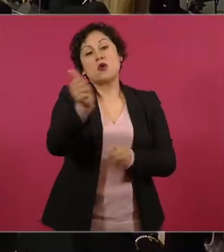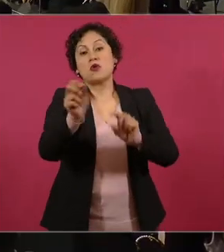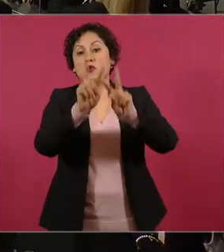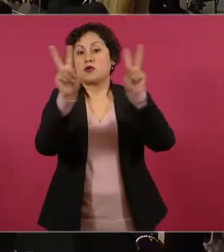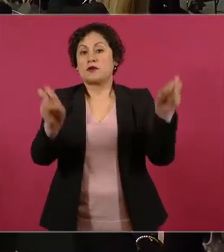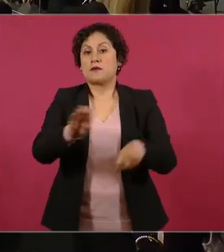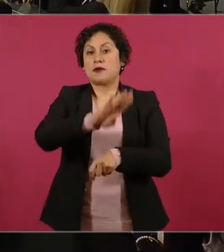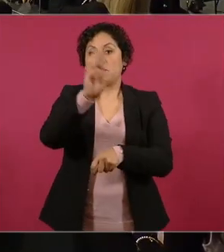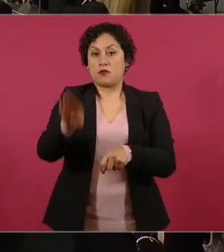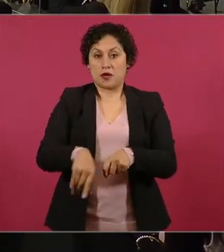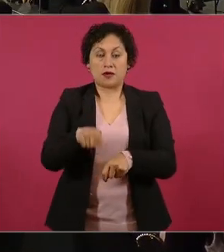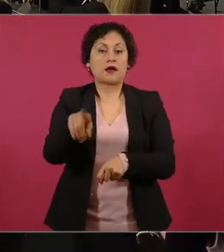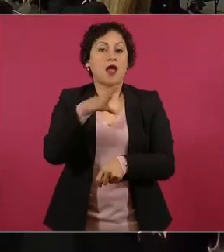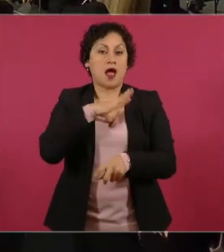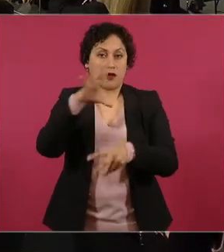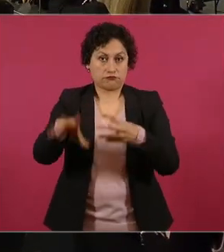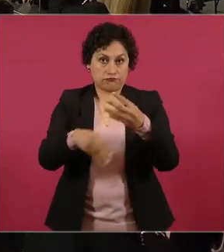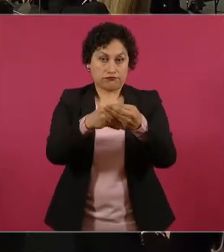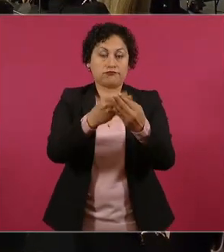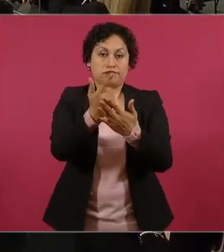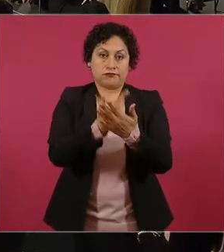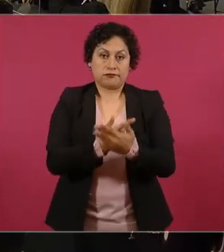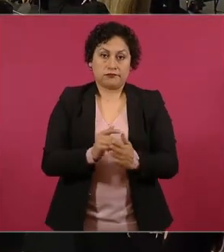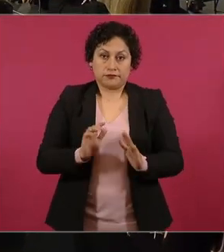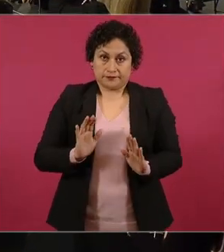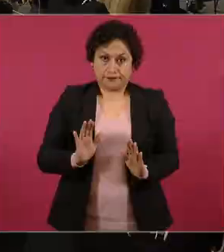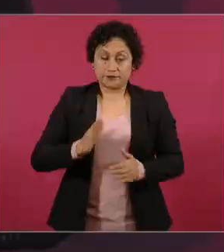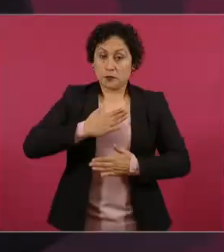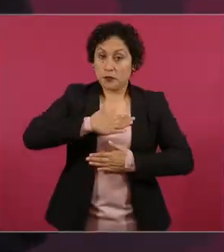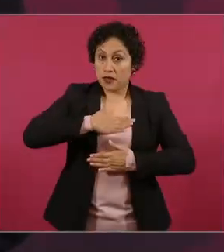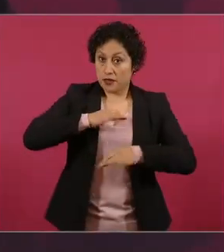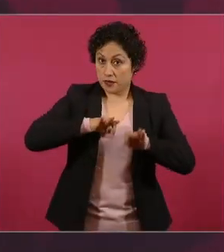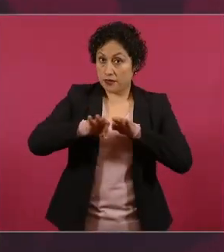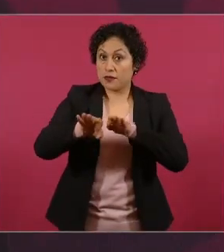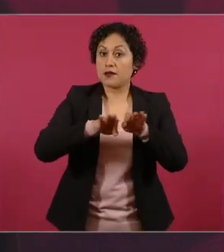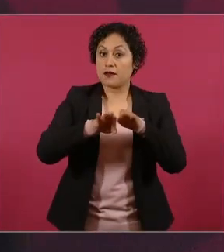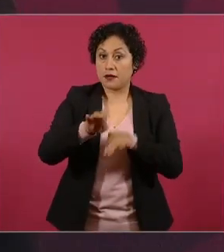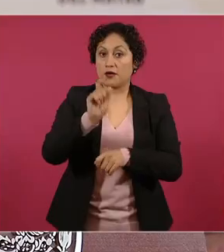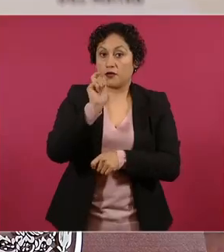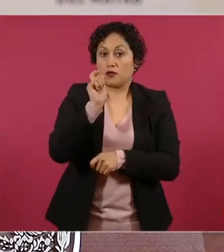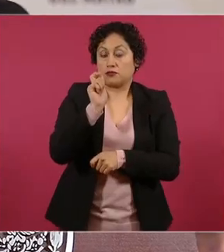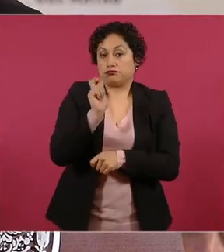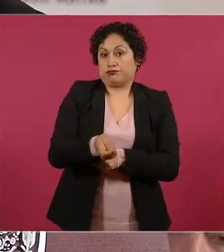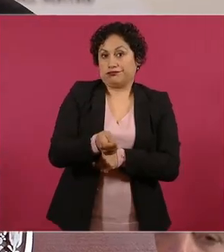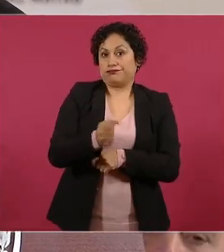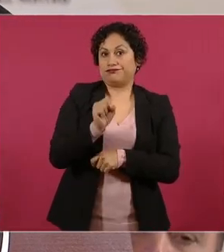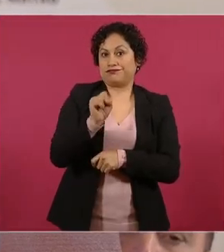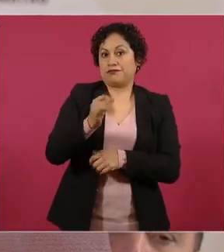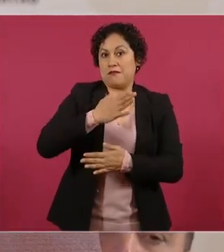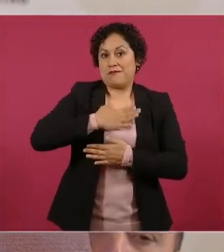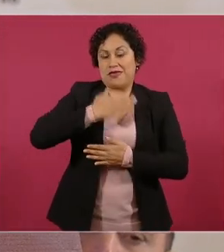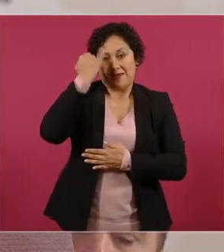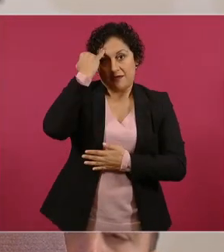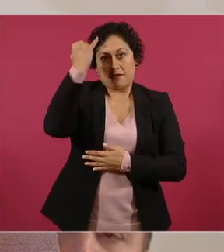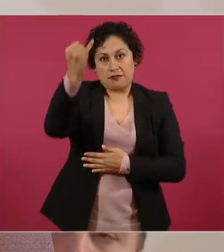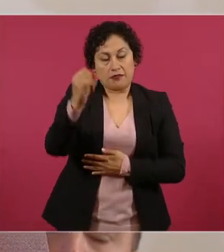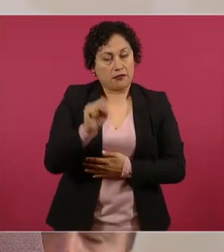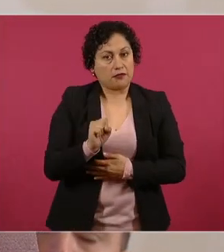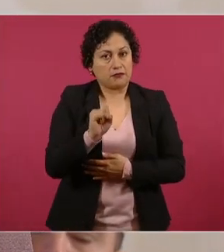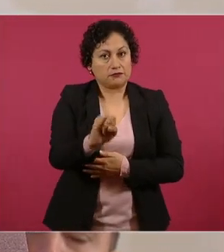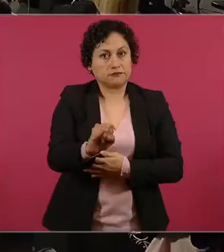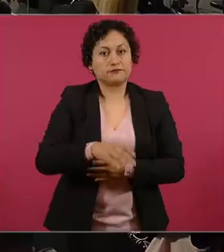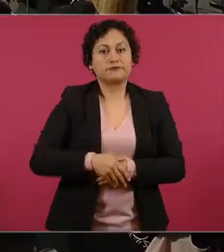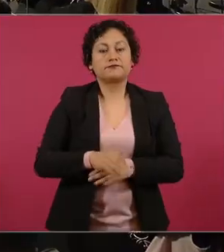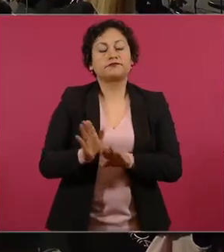Sí, y es mi trabajo y es un asunto de convicciones, pero bueno, sigamos adelante.